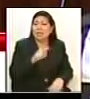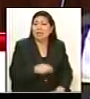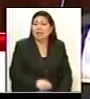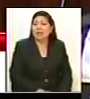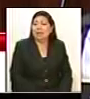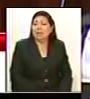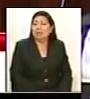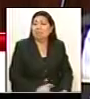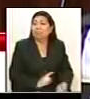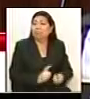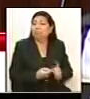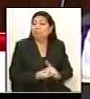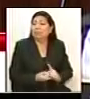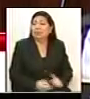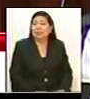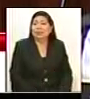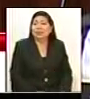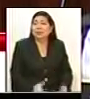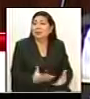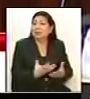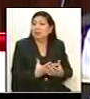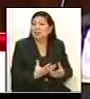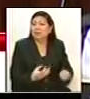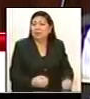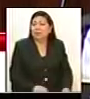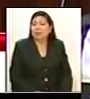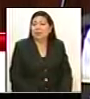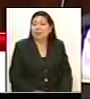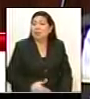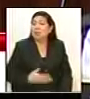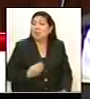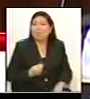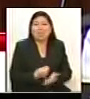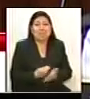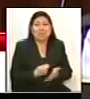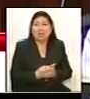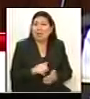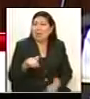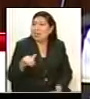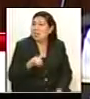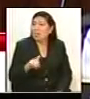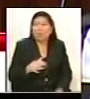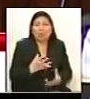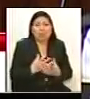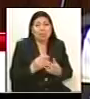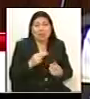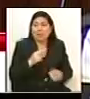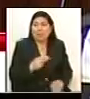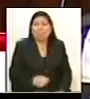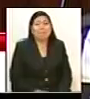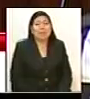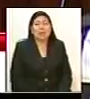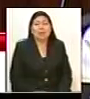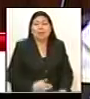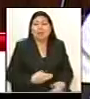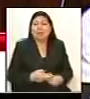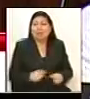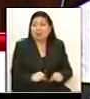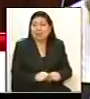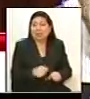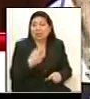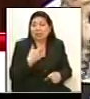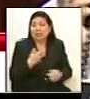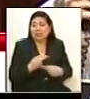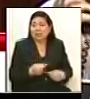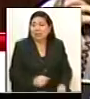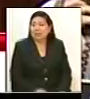no renovable, que se agota. No puede pagar igual entonces un recurso que se agota, que es el Perú, que producir zapatos, galletas